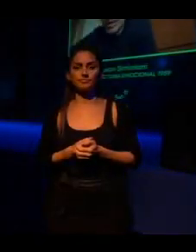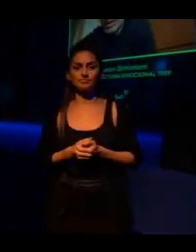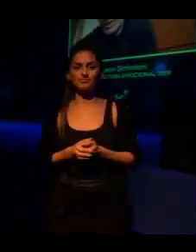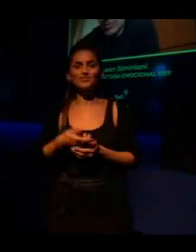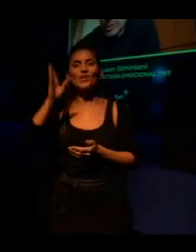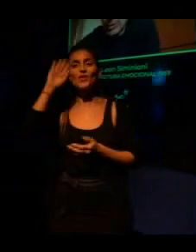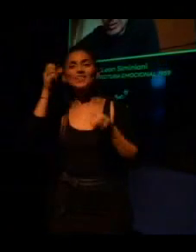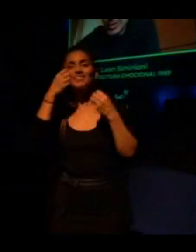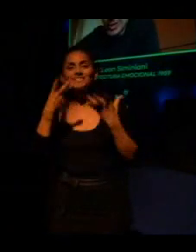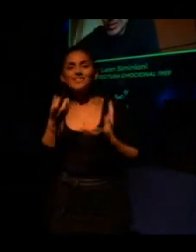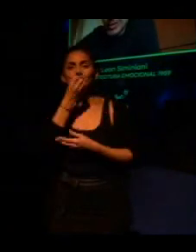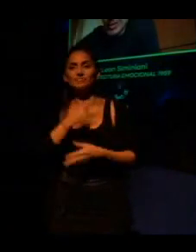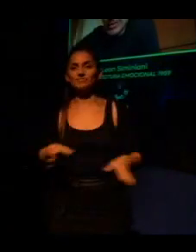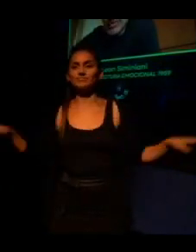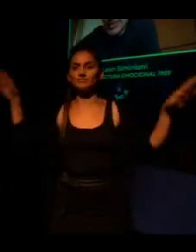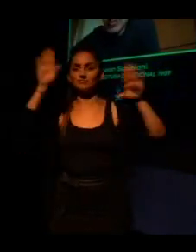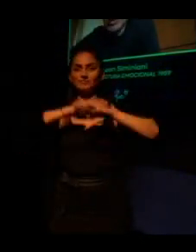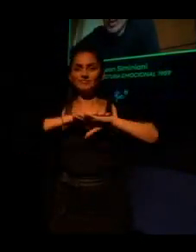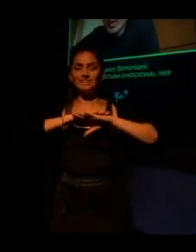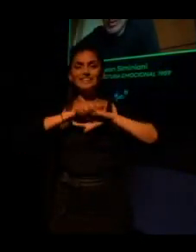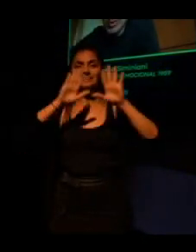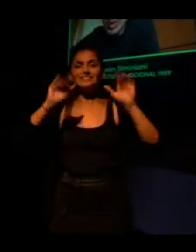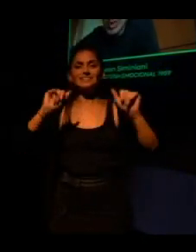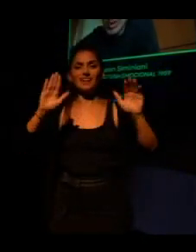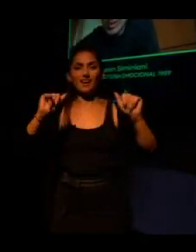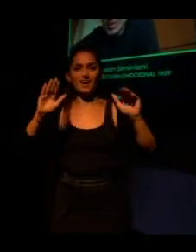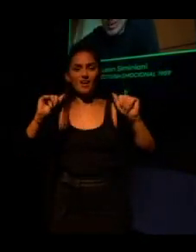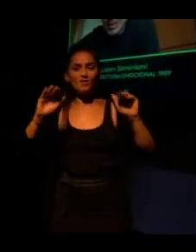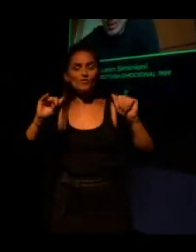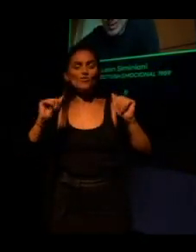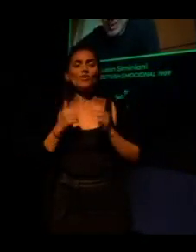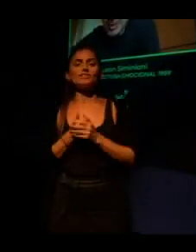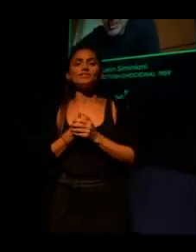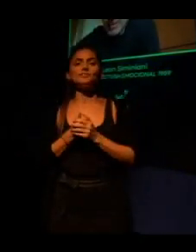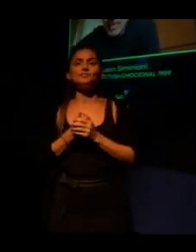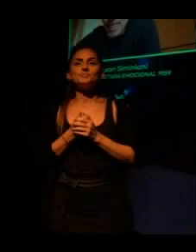Hola, ¿qué tal? Buenas noches. Saludos de León Simignani.